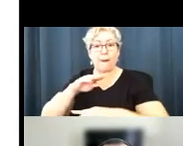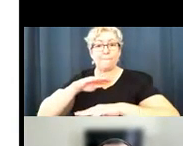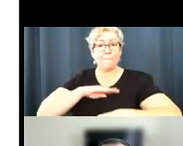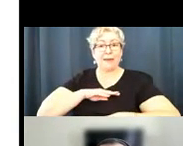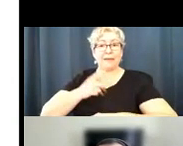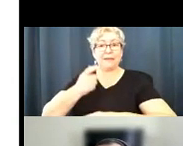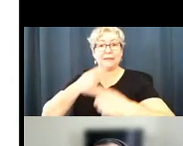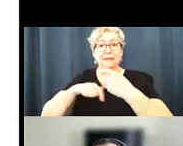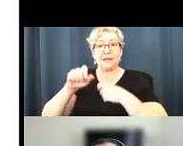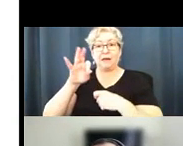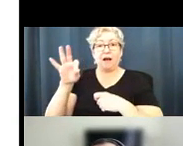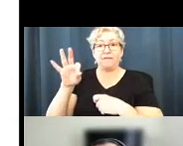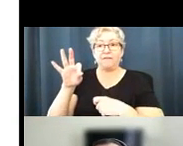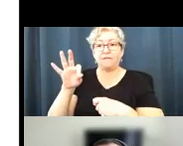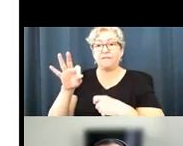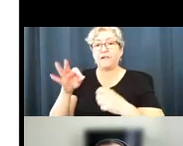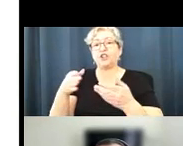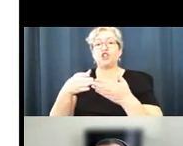metas se están logrando